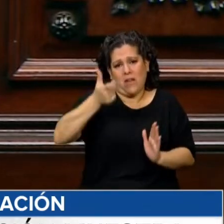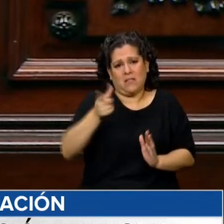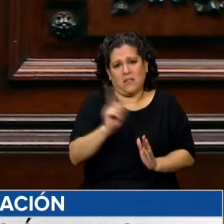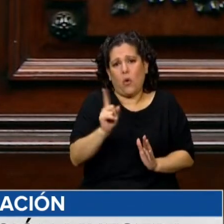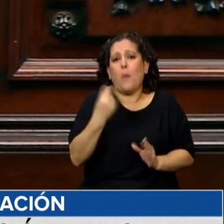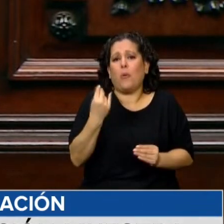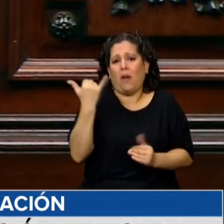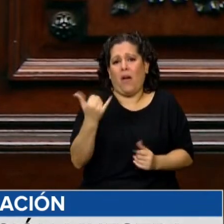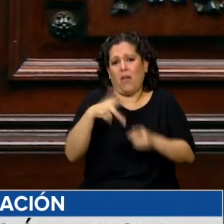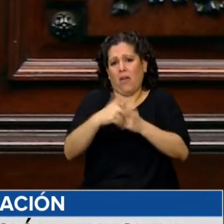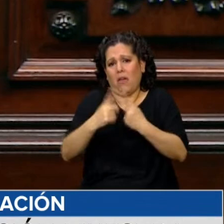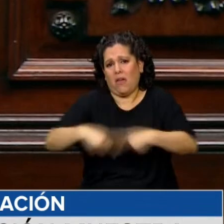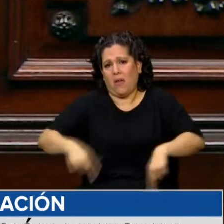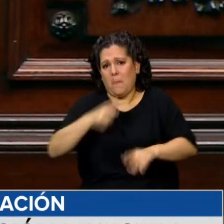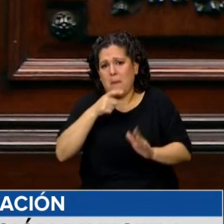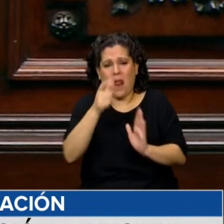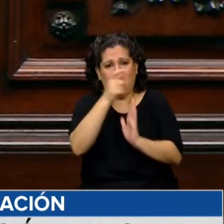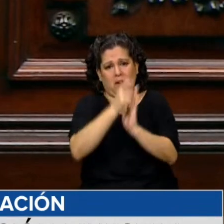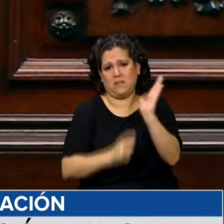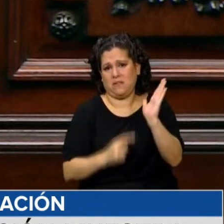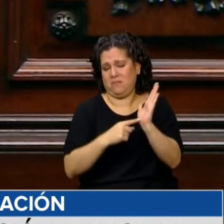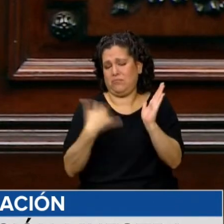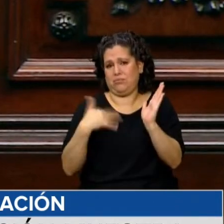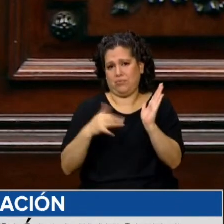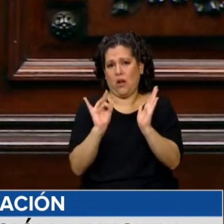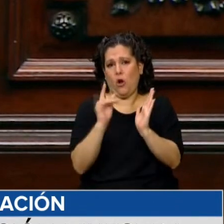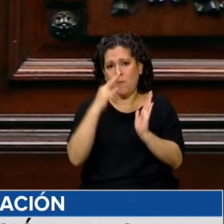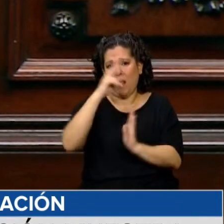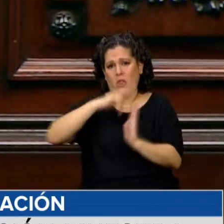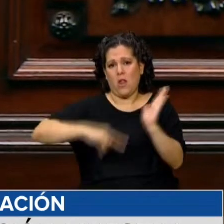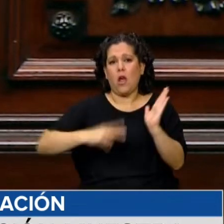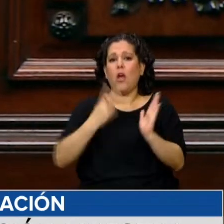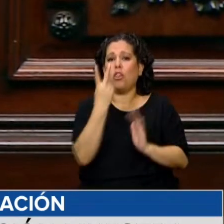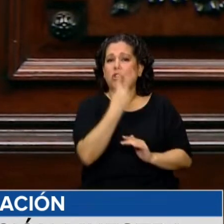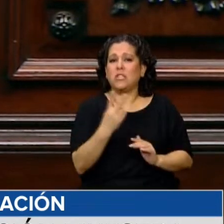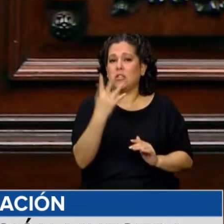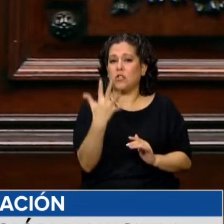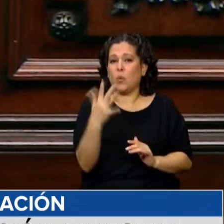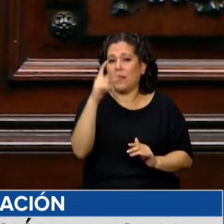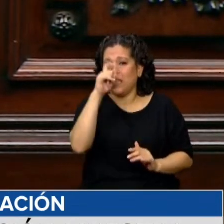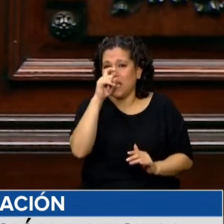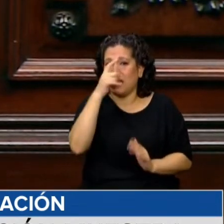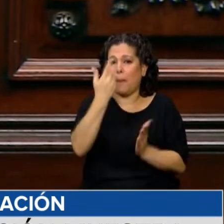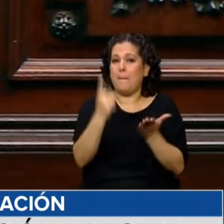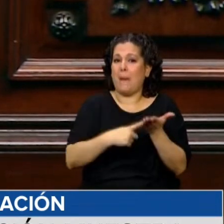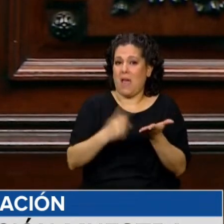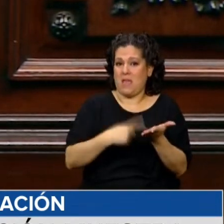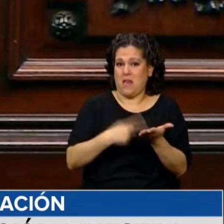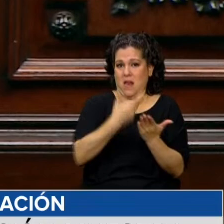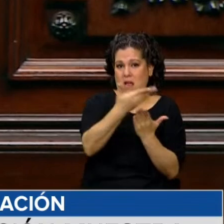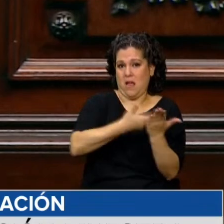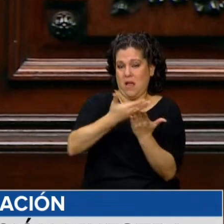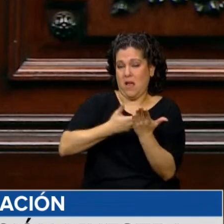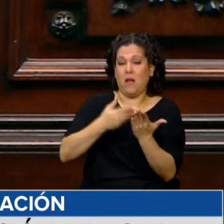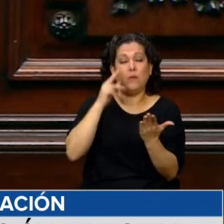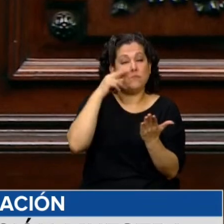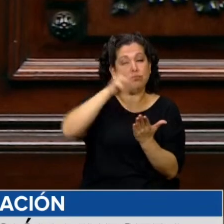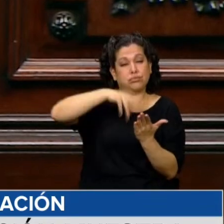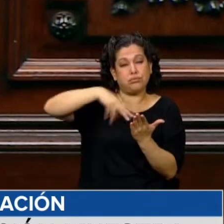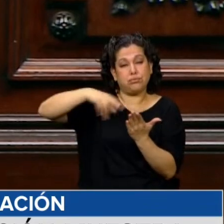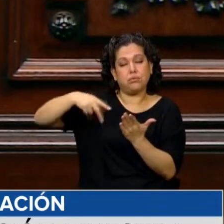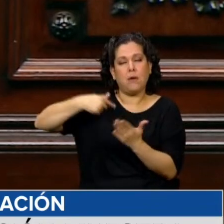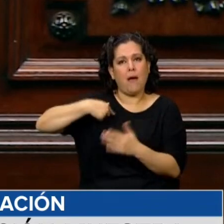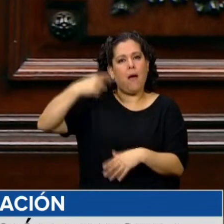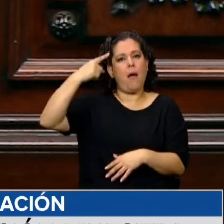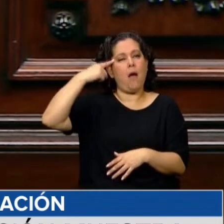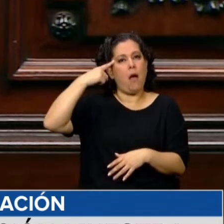técnicos, las 247 páginas del informe de la auditoría. De ahí uno concluiría que eso es lo que uno